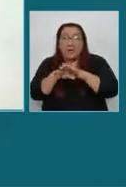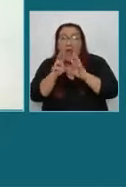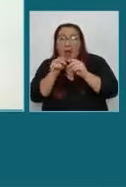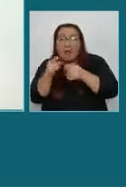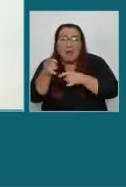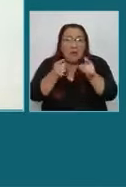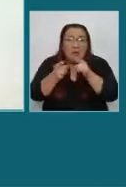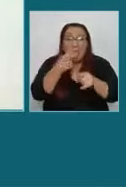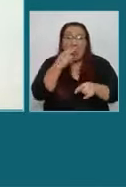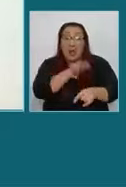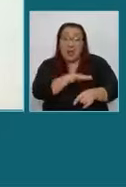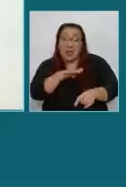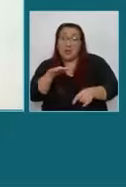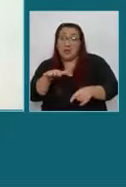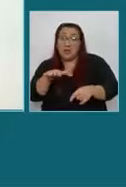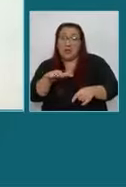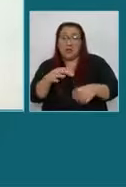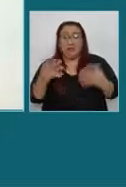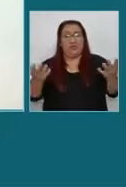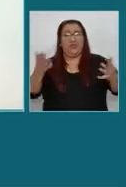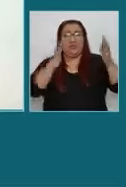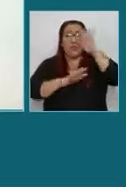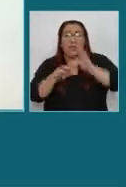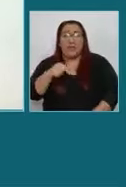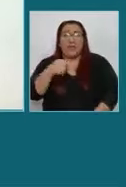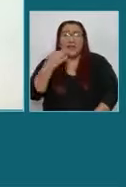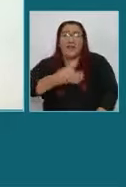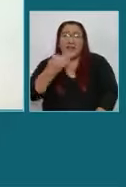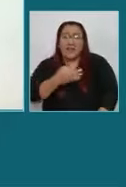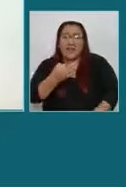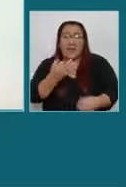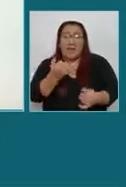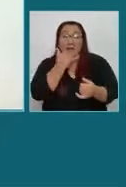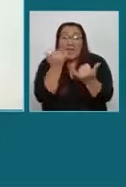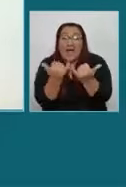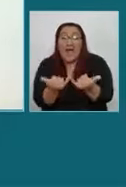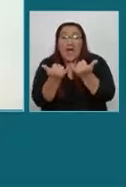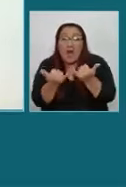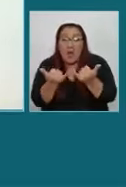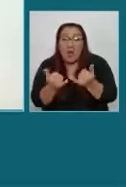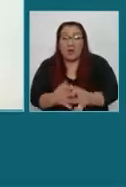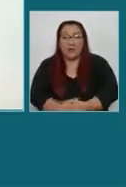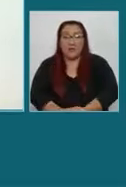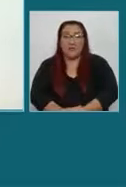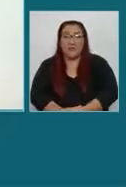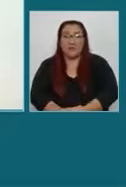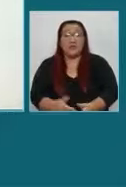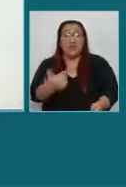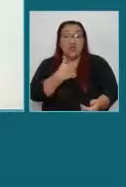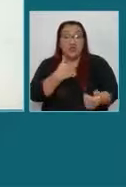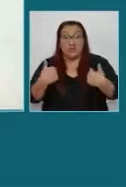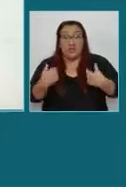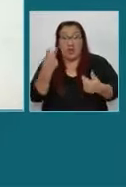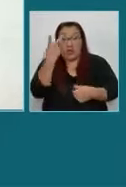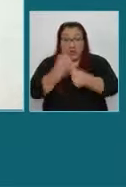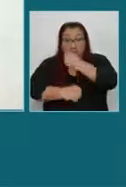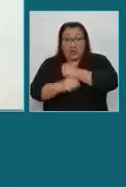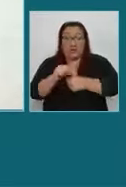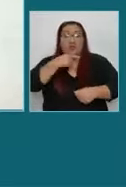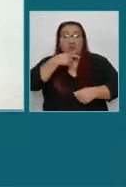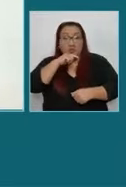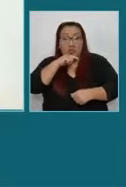niños y adolescentes. Es real, existe y está sucediendo en este momento. Yo tengo 2 hijas, una de 10 y